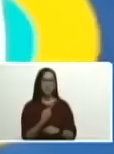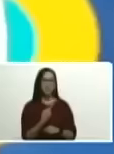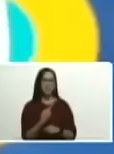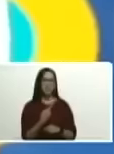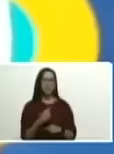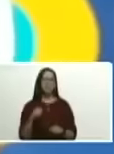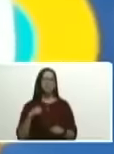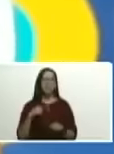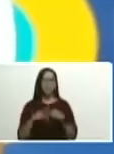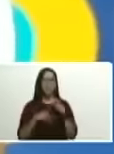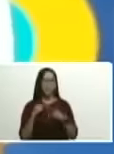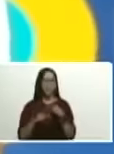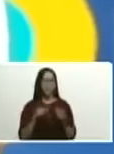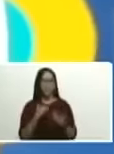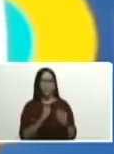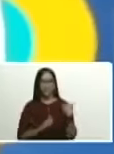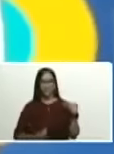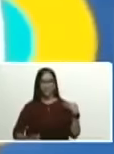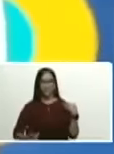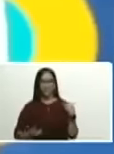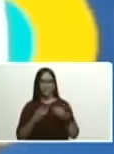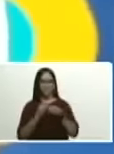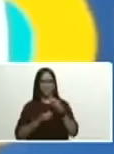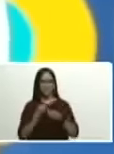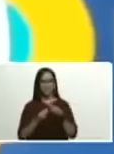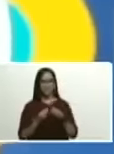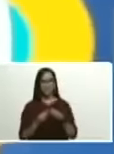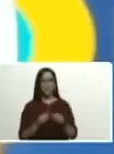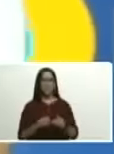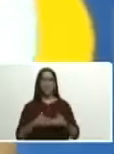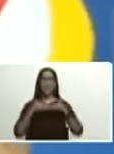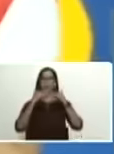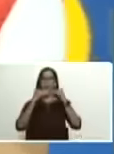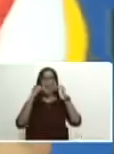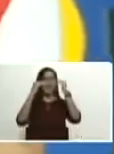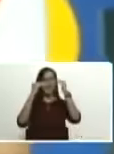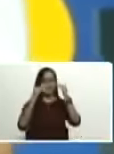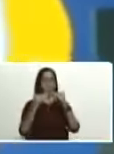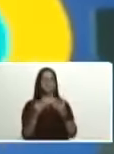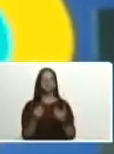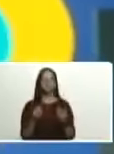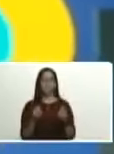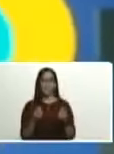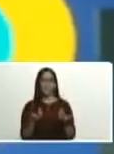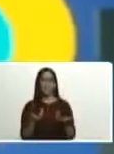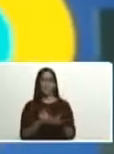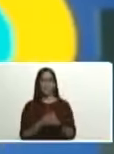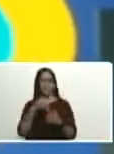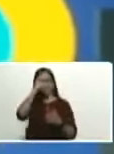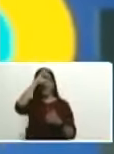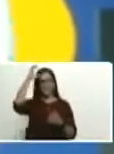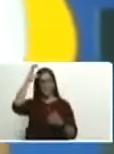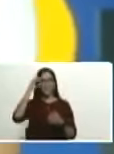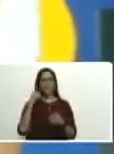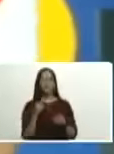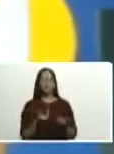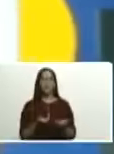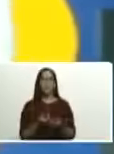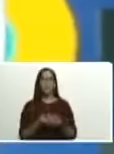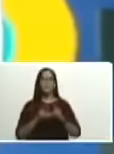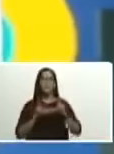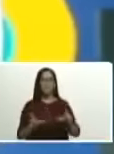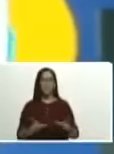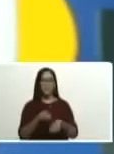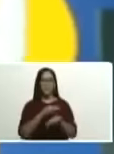son productos, presidente, que se vienen elaborando con altos estándares de calidad. Lo certificamos del Ministerio de Comercio,